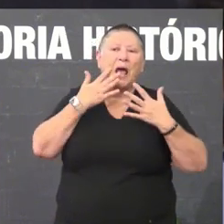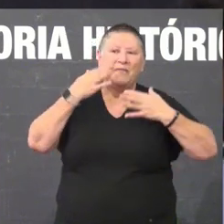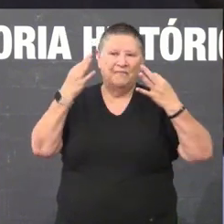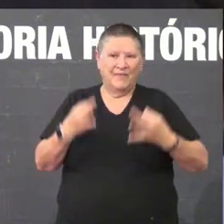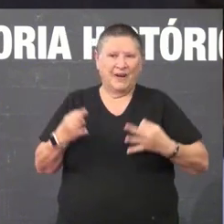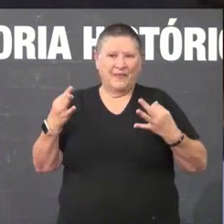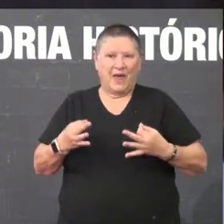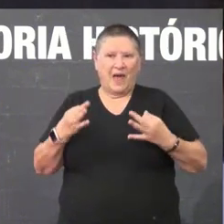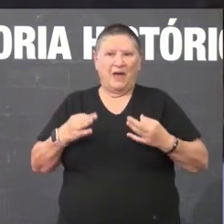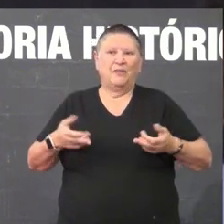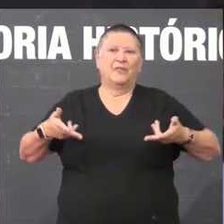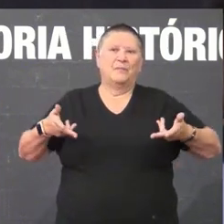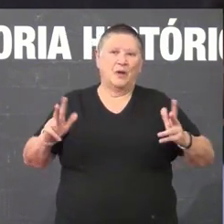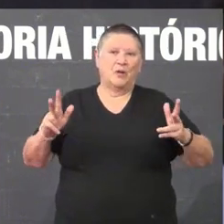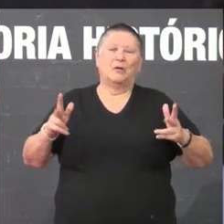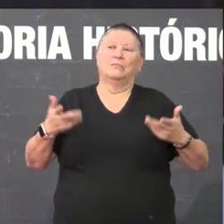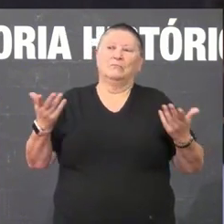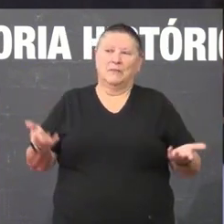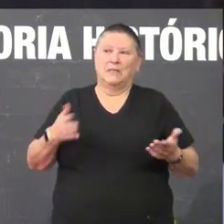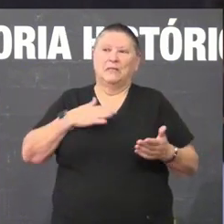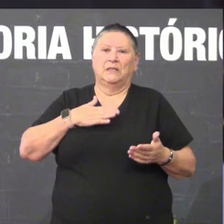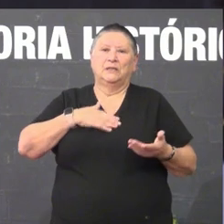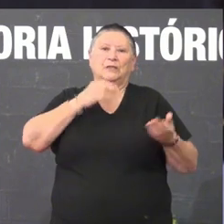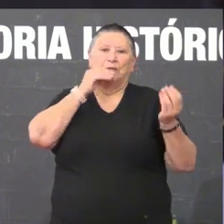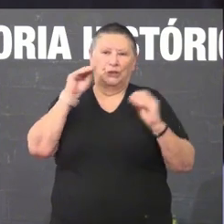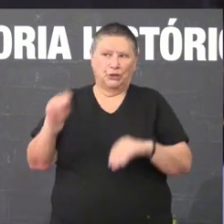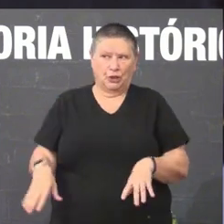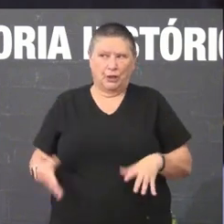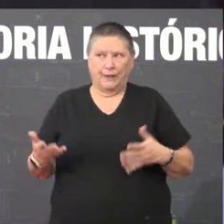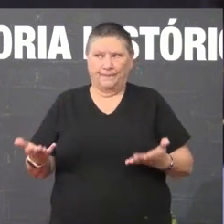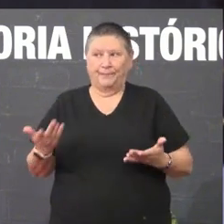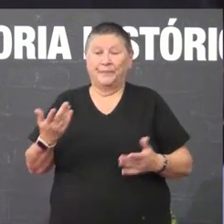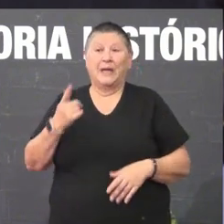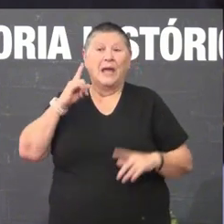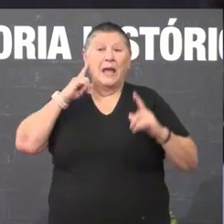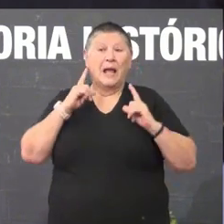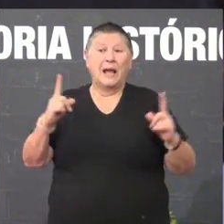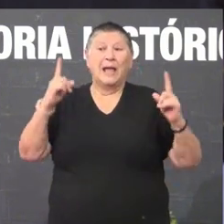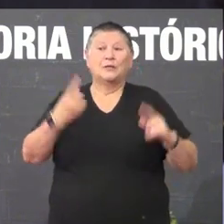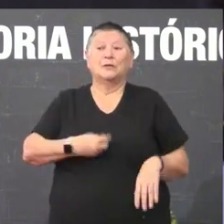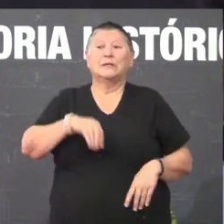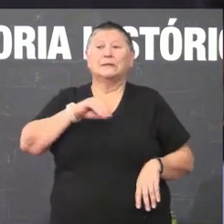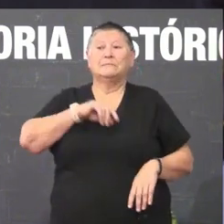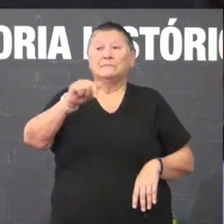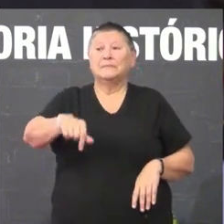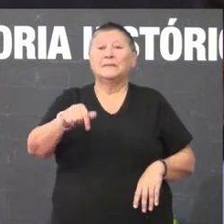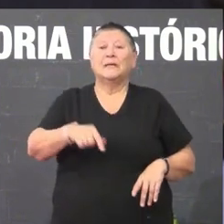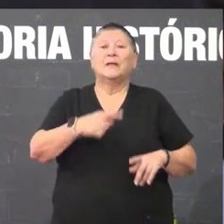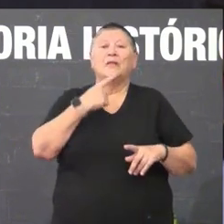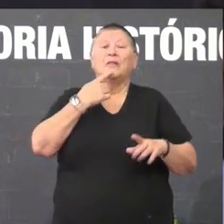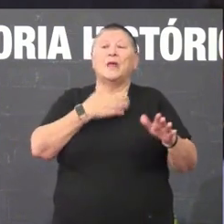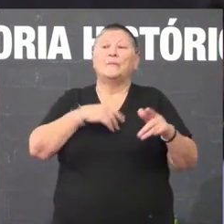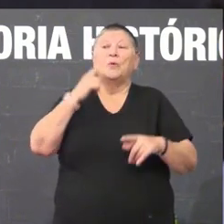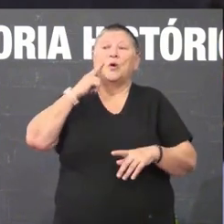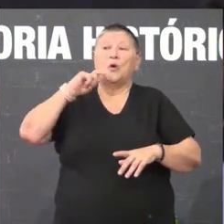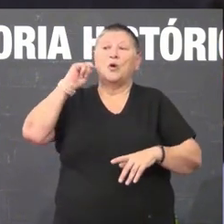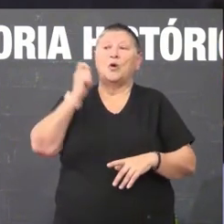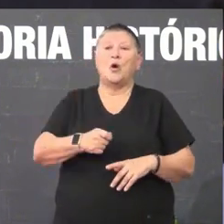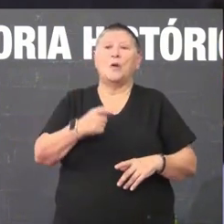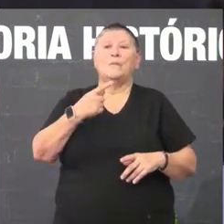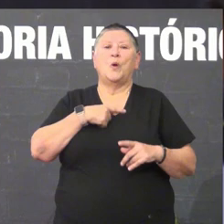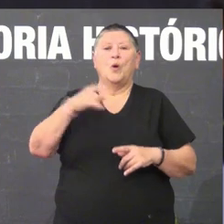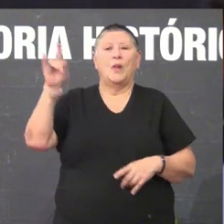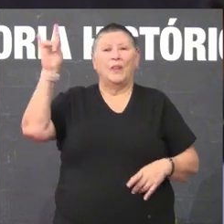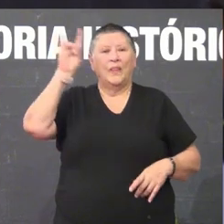emancipador sobre nuestra propia historia en el caso de España un relato que diga que ni ni golpe legítimo ni dos demonios